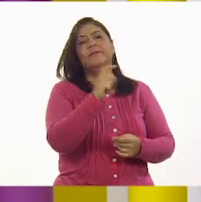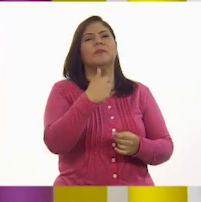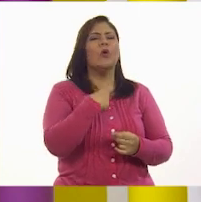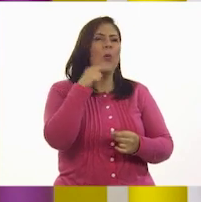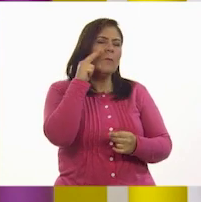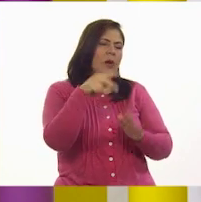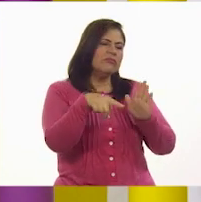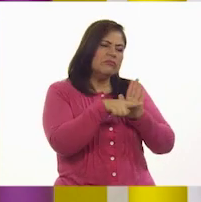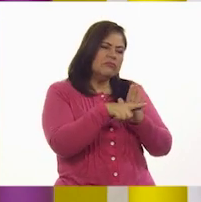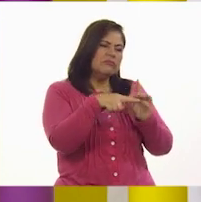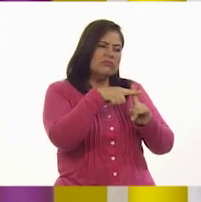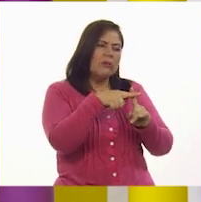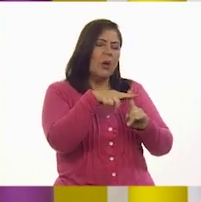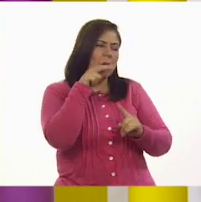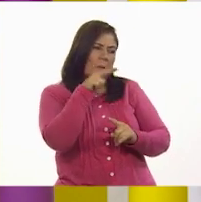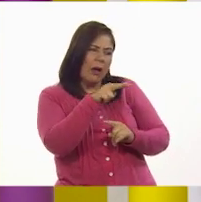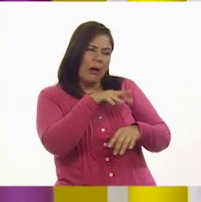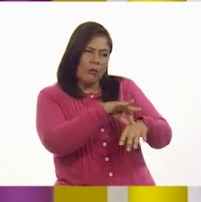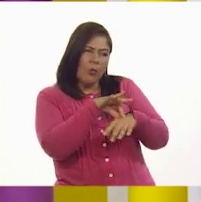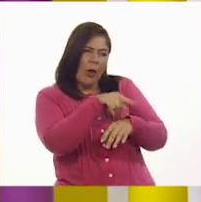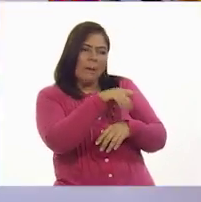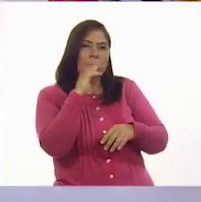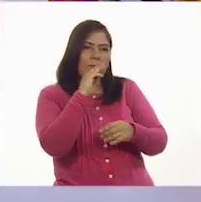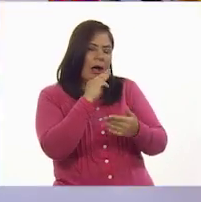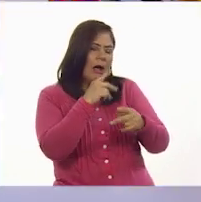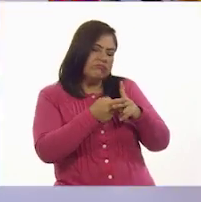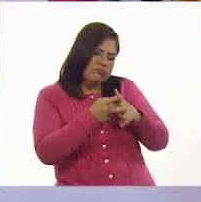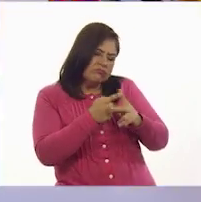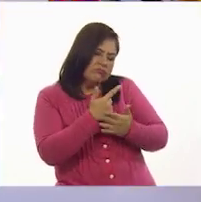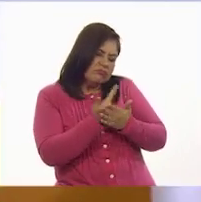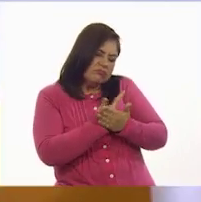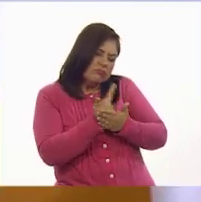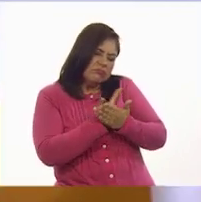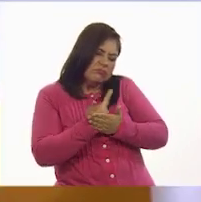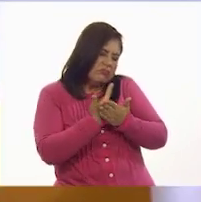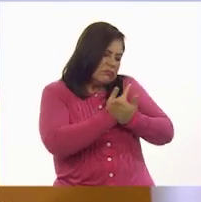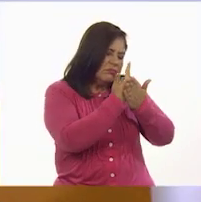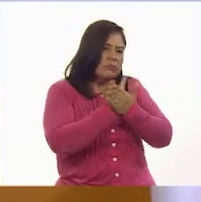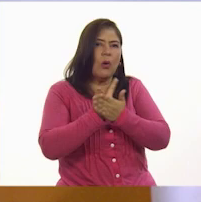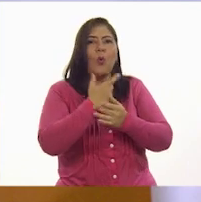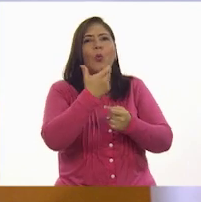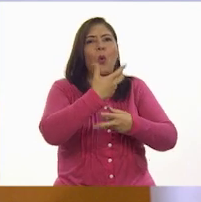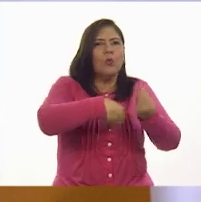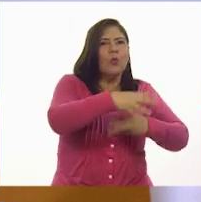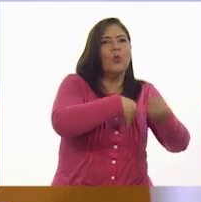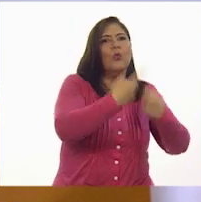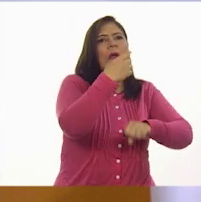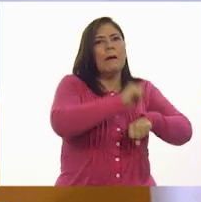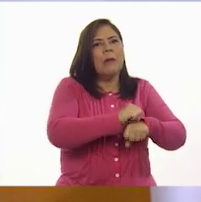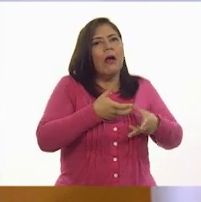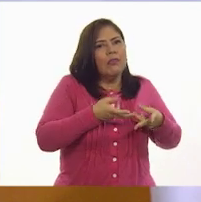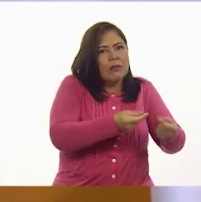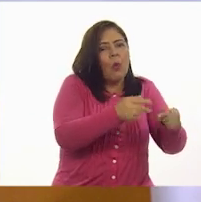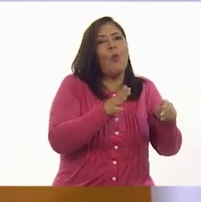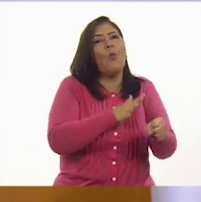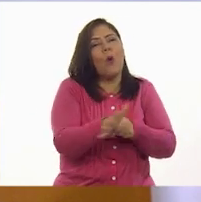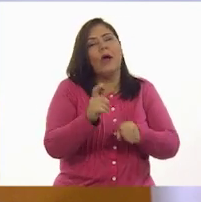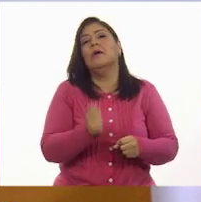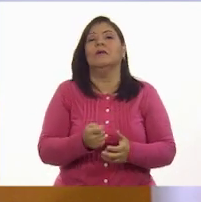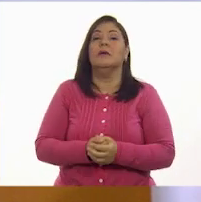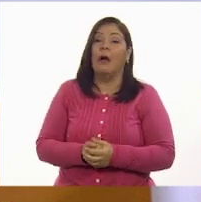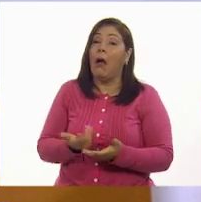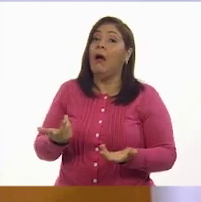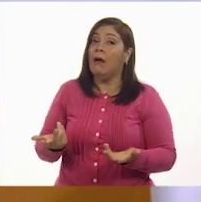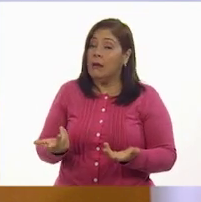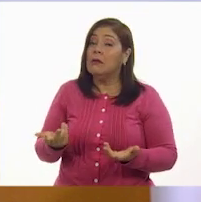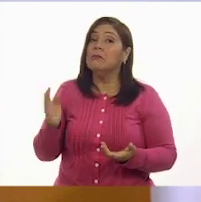mamá hace cuentas de los gastos de la semana. Claro, seguramente su mamá está sumando también. Claro, entonces, cuando su mamá